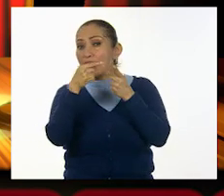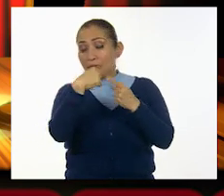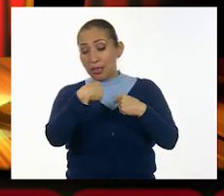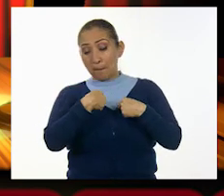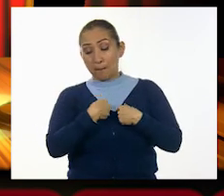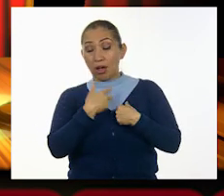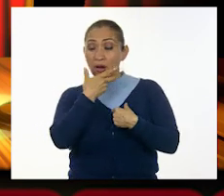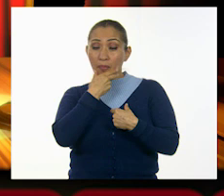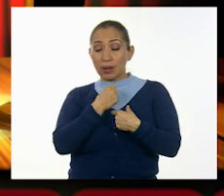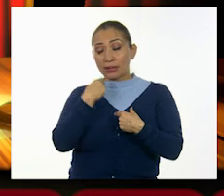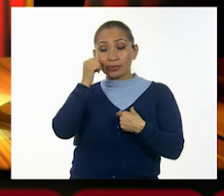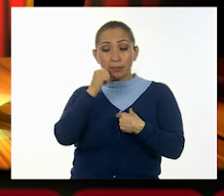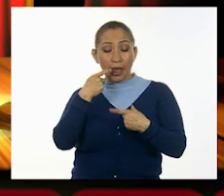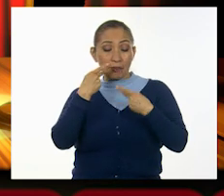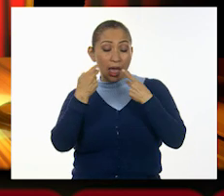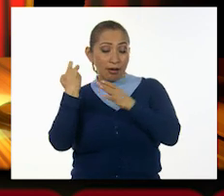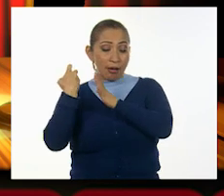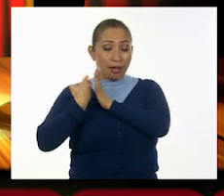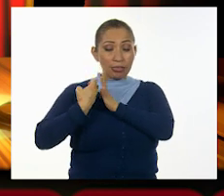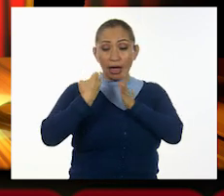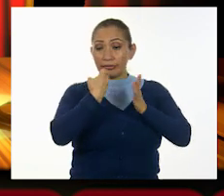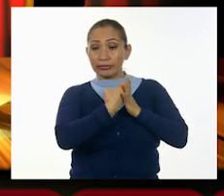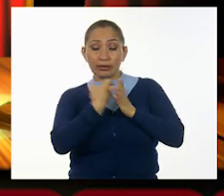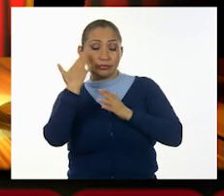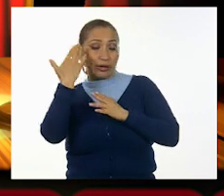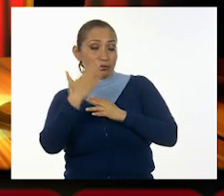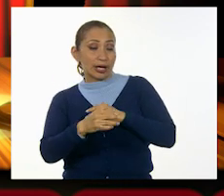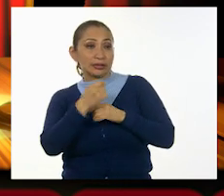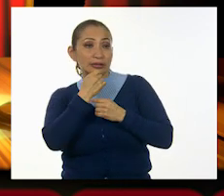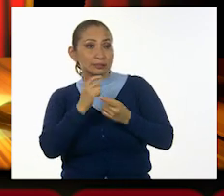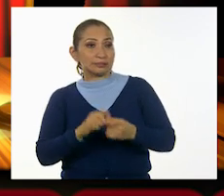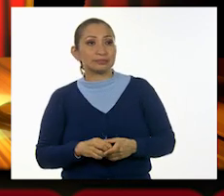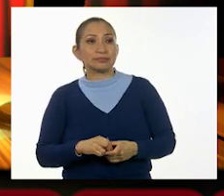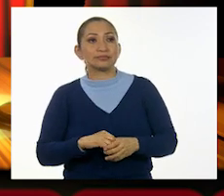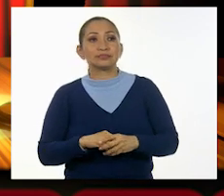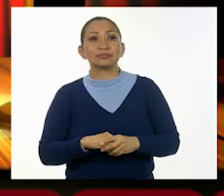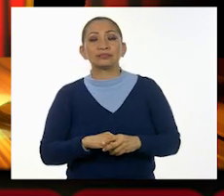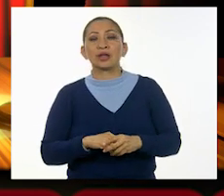mí, los hombres están. Critican si ya la línea perdí.